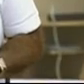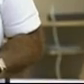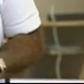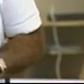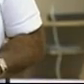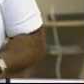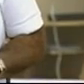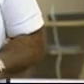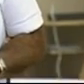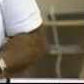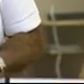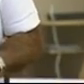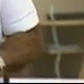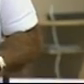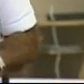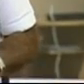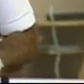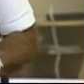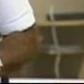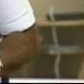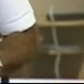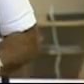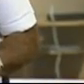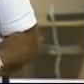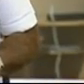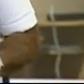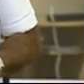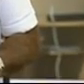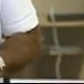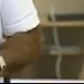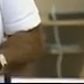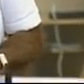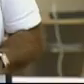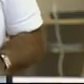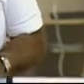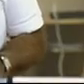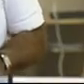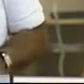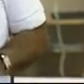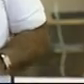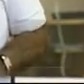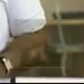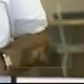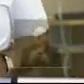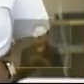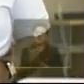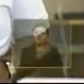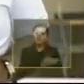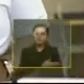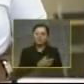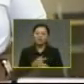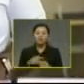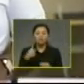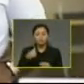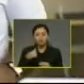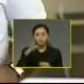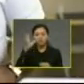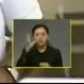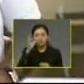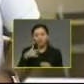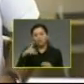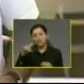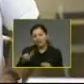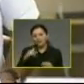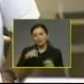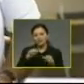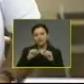quieren hablar. Holger Chávez estuvo pidiendo la palabra en el momento inicial y no se le dio la palabra. Creo que hay que respetar